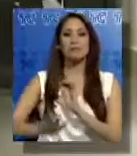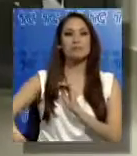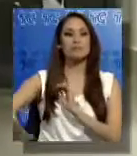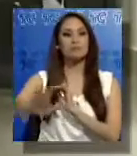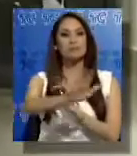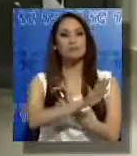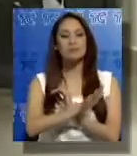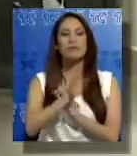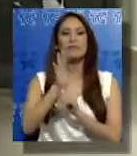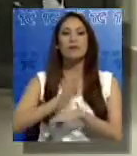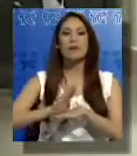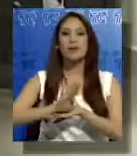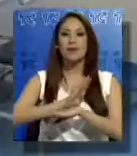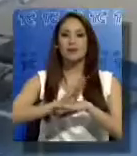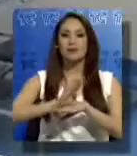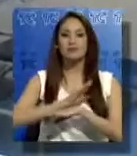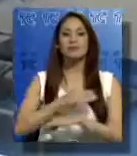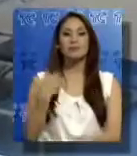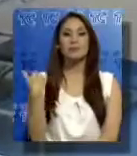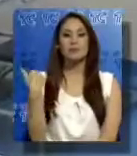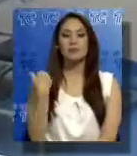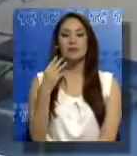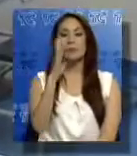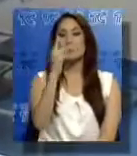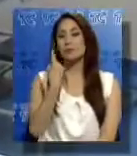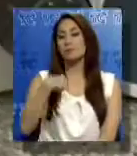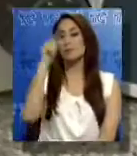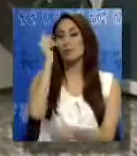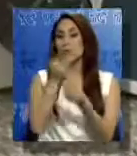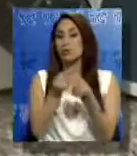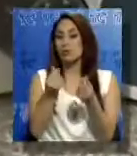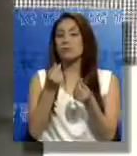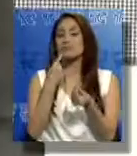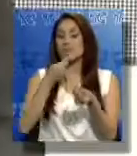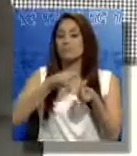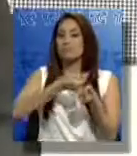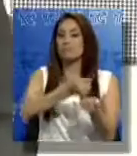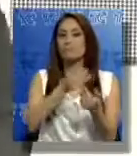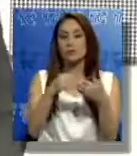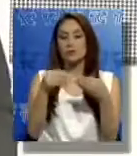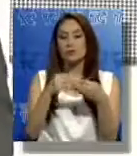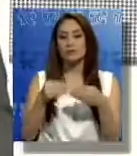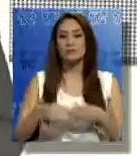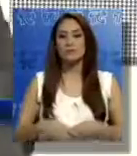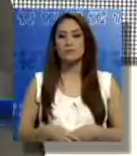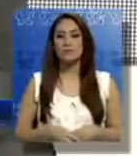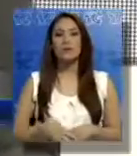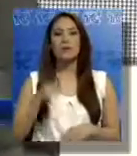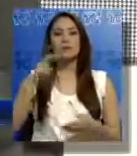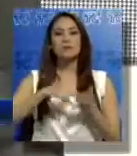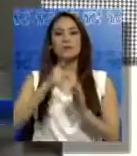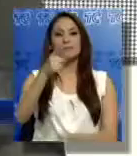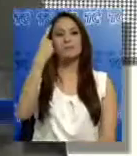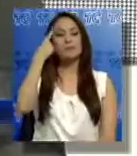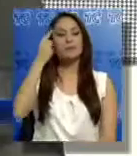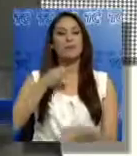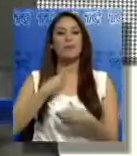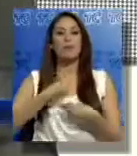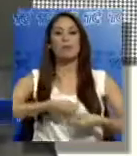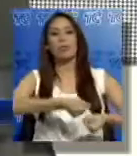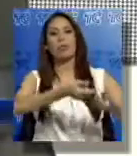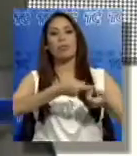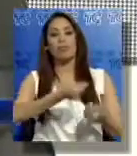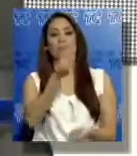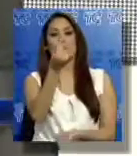Quito, y tuvo una inversión de más de 4 millones de dólares. Aquí está el derroche, entre comillas, de que